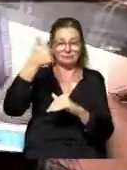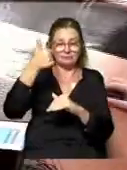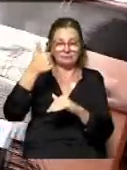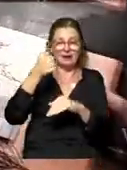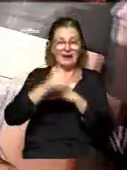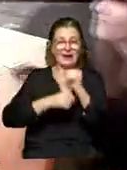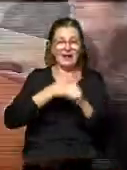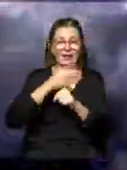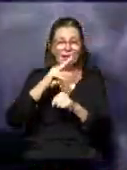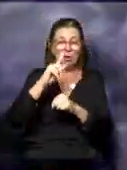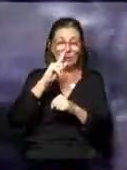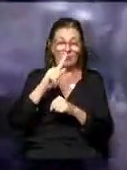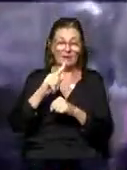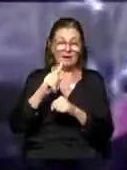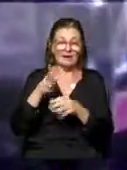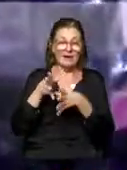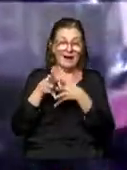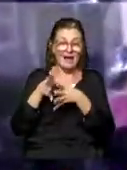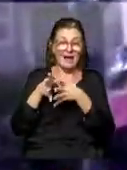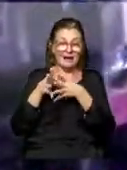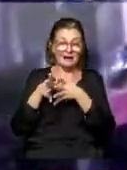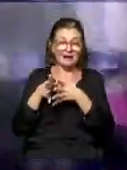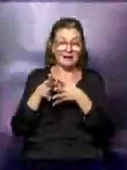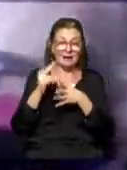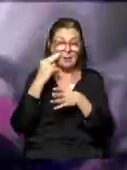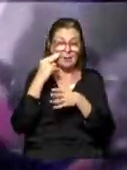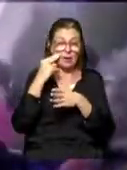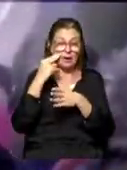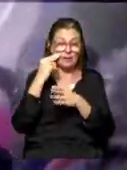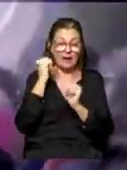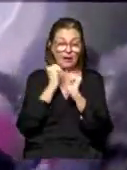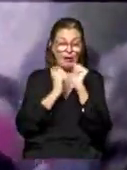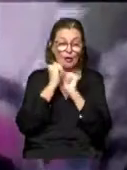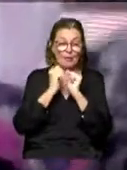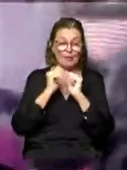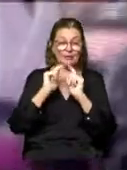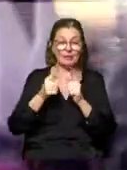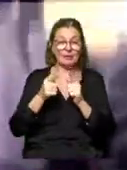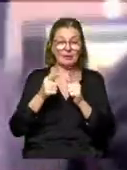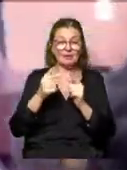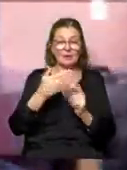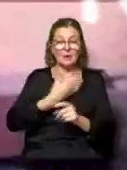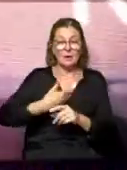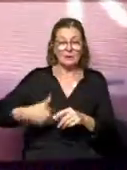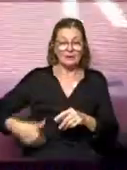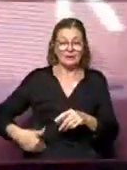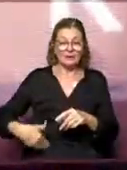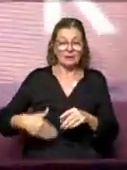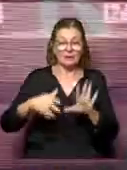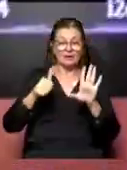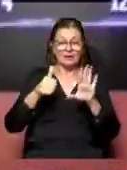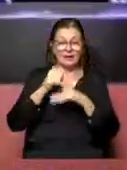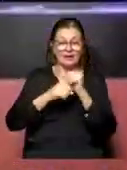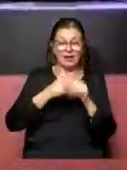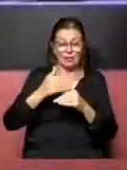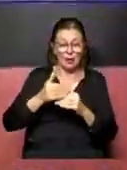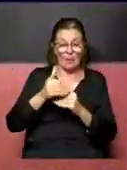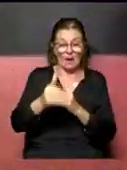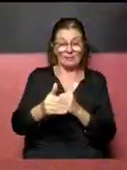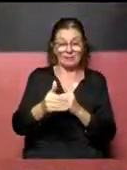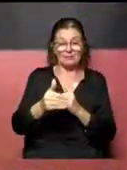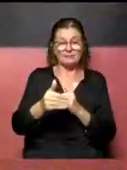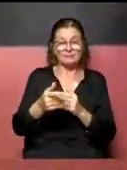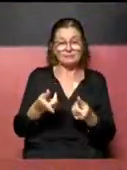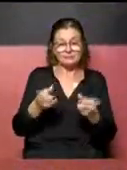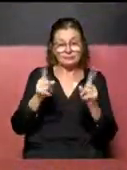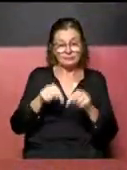año 2000, pese a la guerra en Ucrania y las sanciones económicas occidentales. Seguirá siendo presidente durante otros 6 años, tras lo que podrá volver